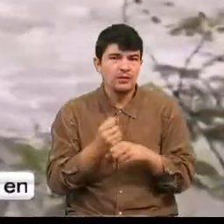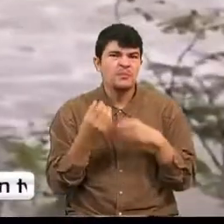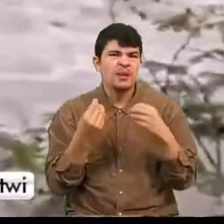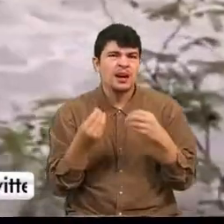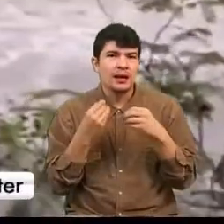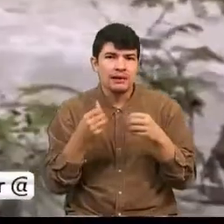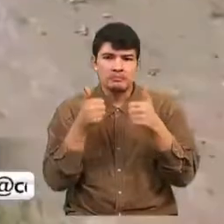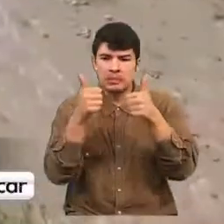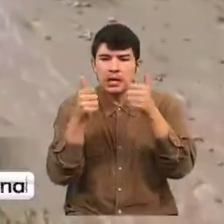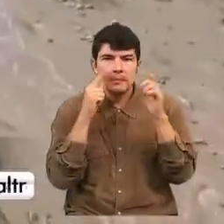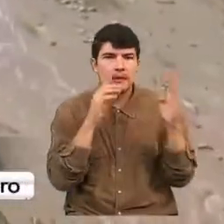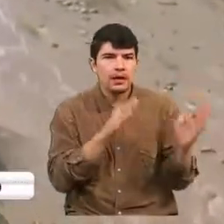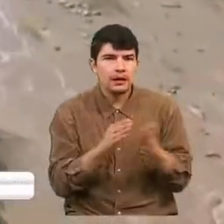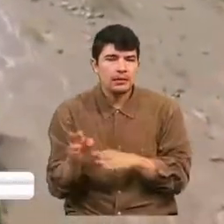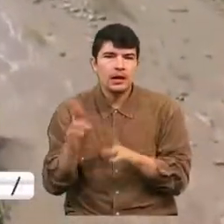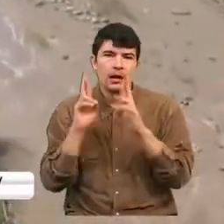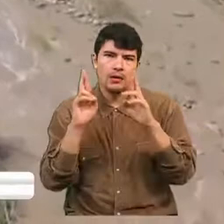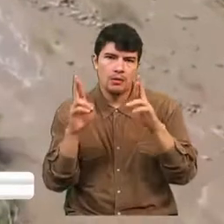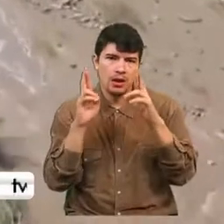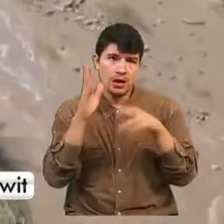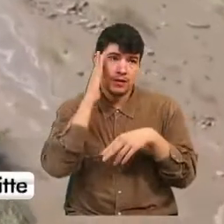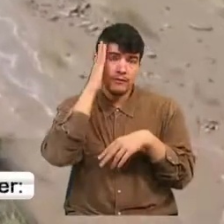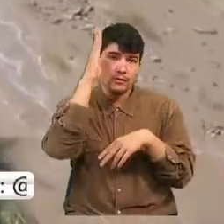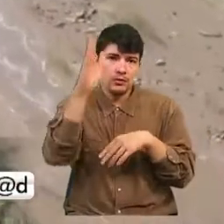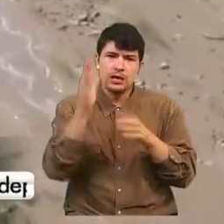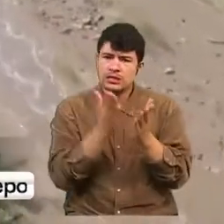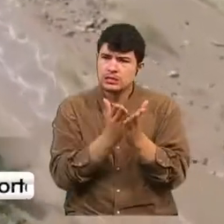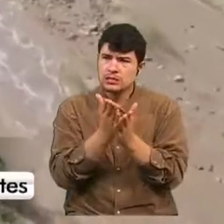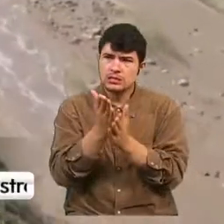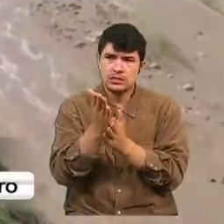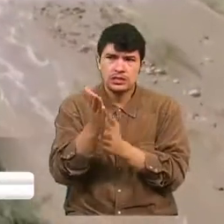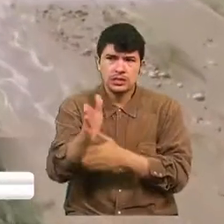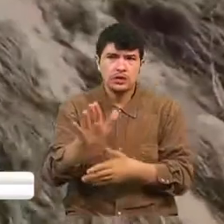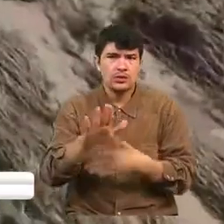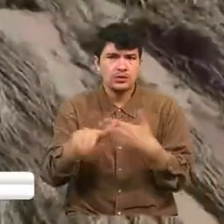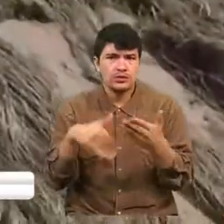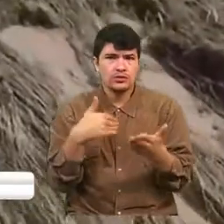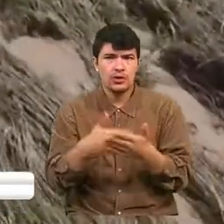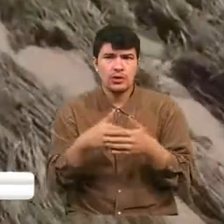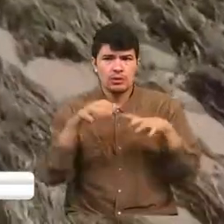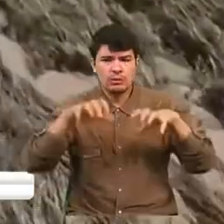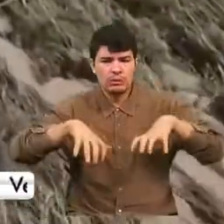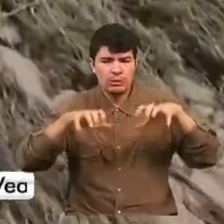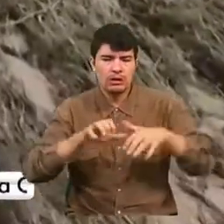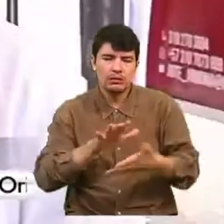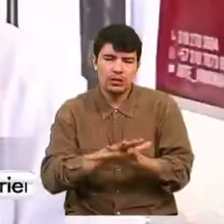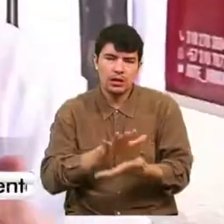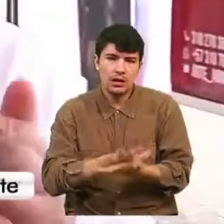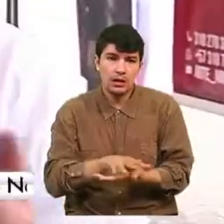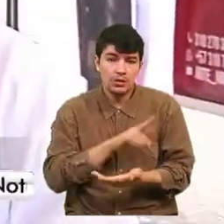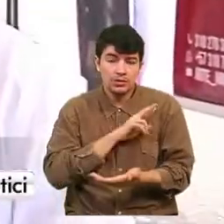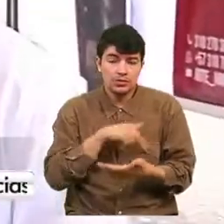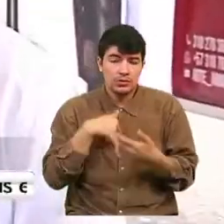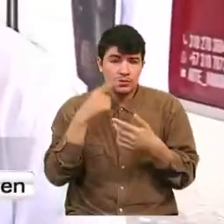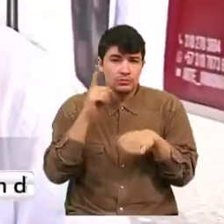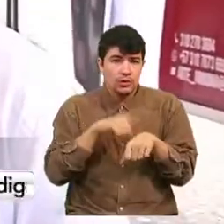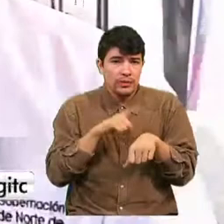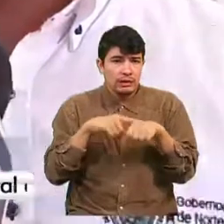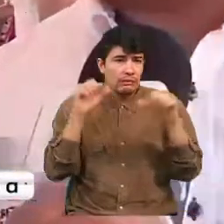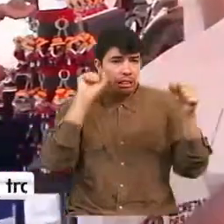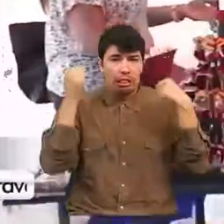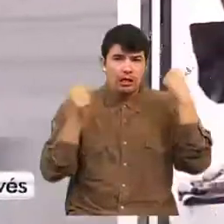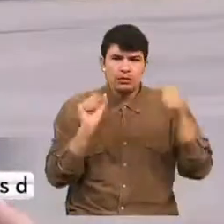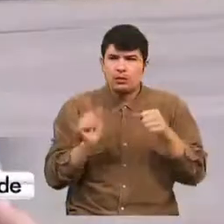gran planificación y esperamos nosotros pues que siga pasando Tacuarembó en calma. No es un momento para celebrar, ya que el invierno hasta ahora está